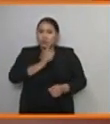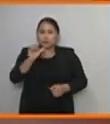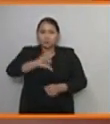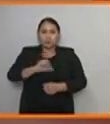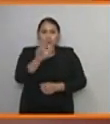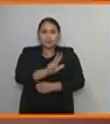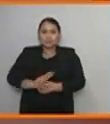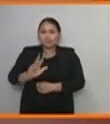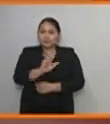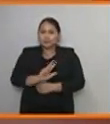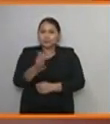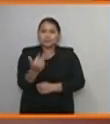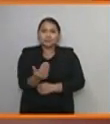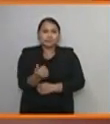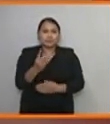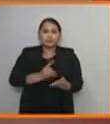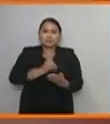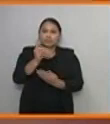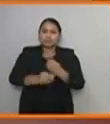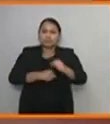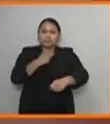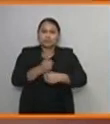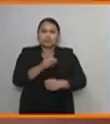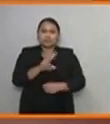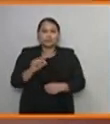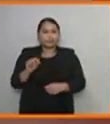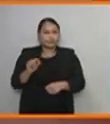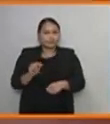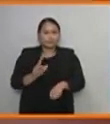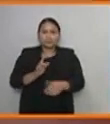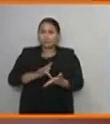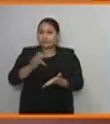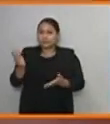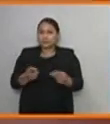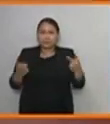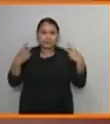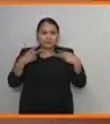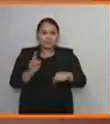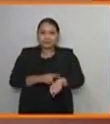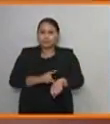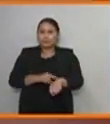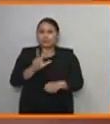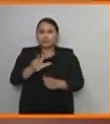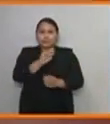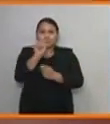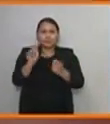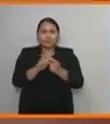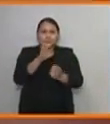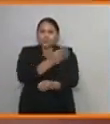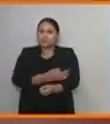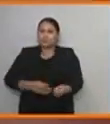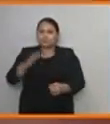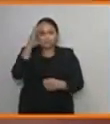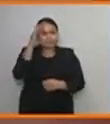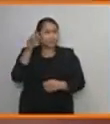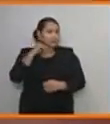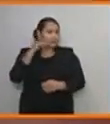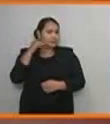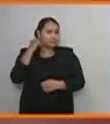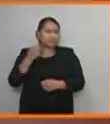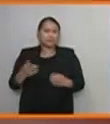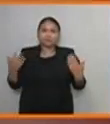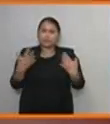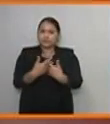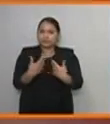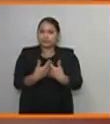15 de diciembre del año 2020. Gracias por sintonizarnos, ya son las 3 en punto de la tarde. Te saluda Marcela y me encuentro en